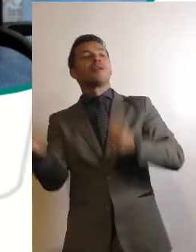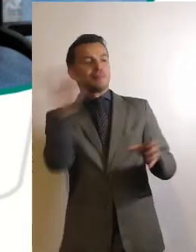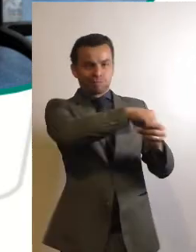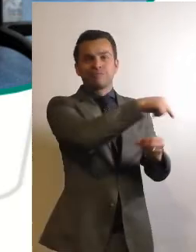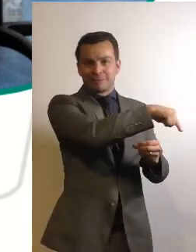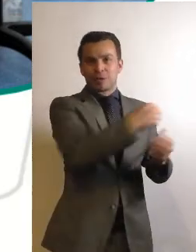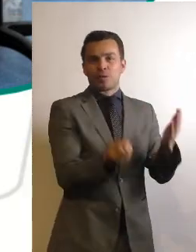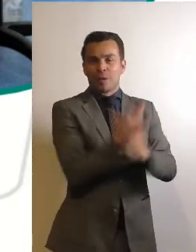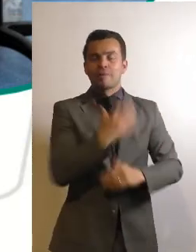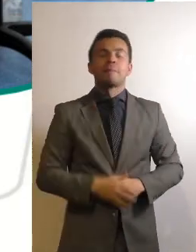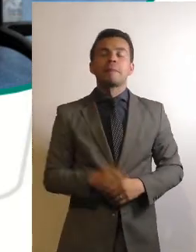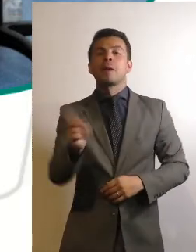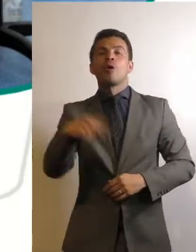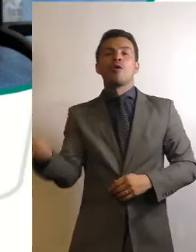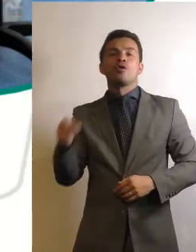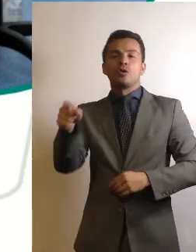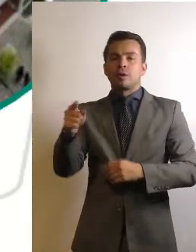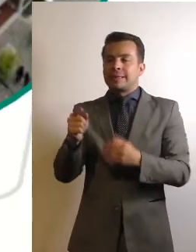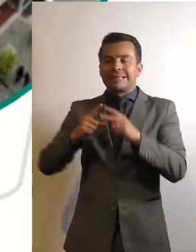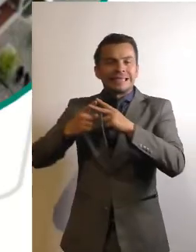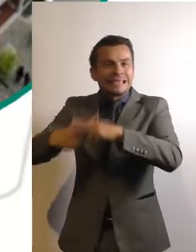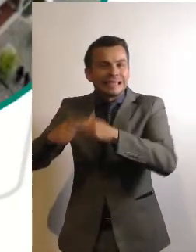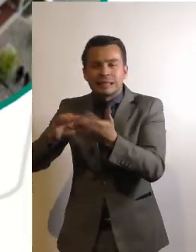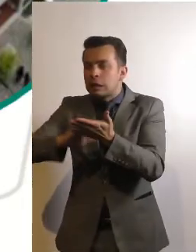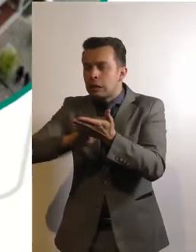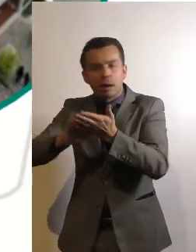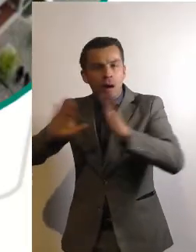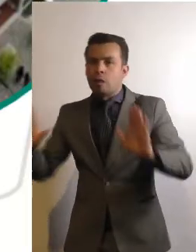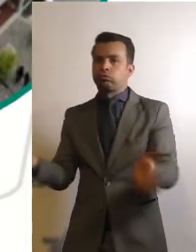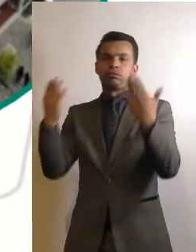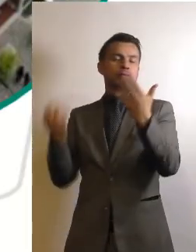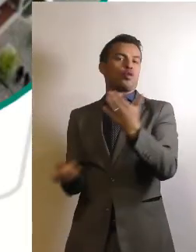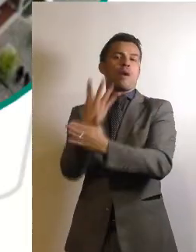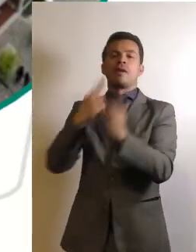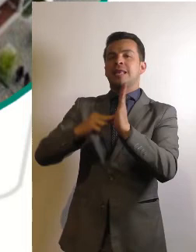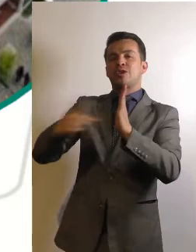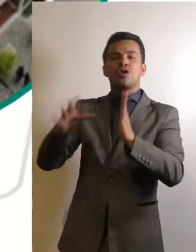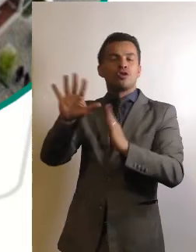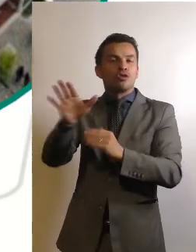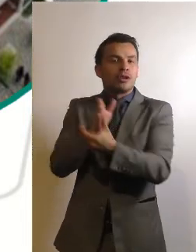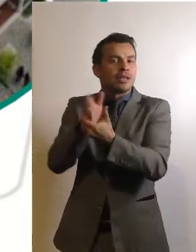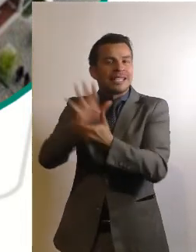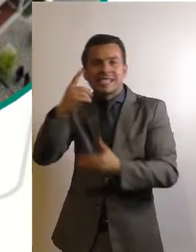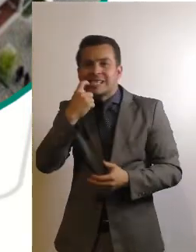remodelación de las clínicas odontológicas con nuevas